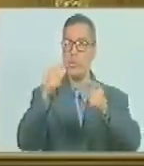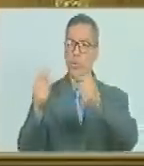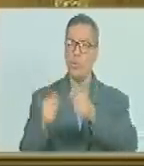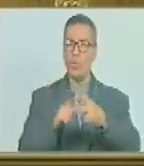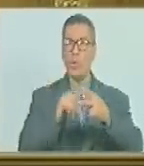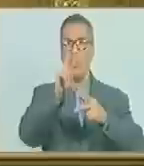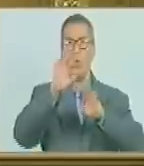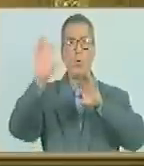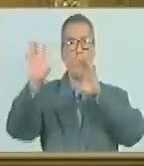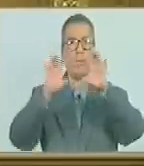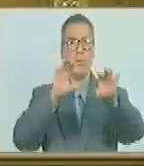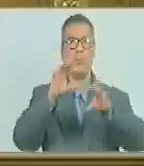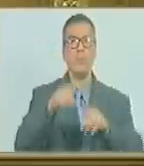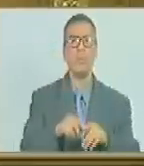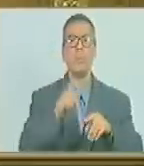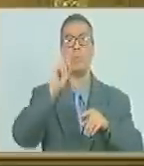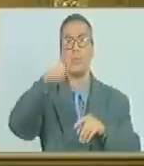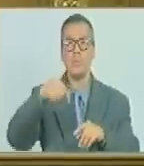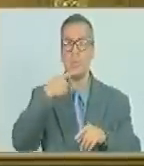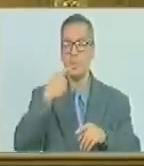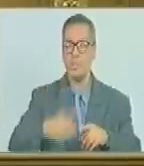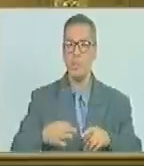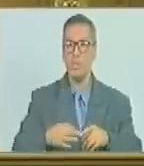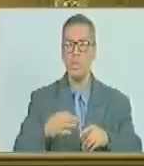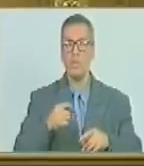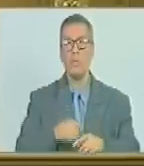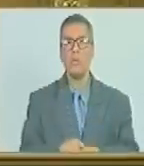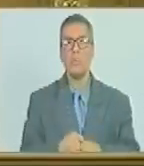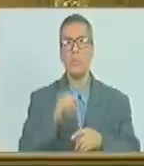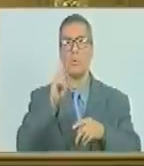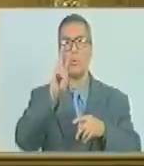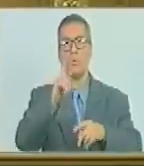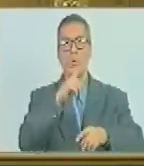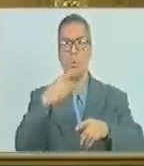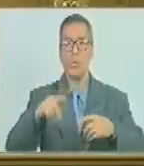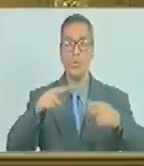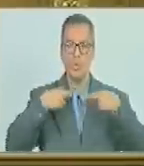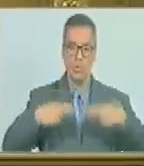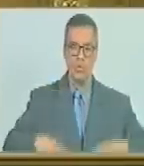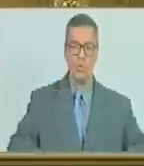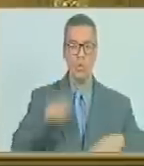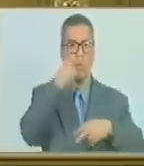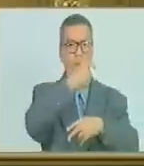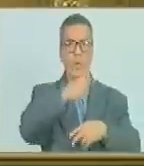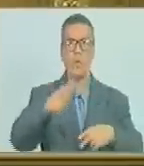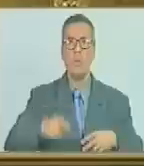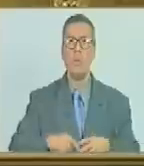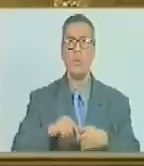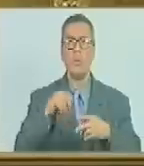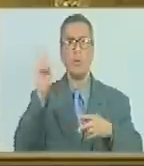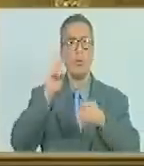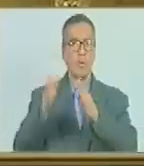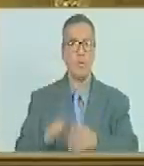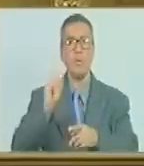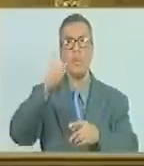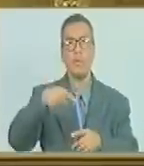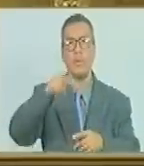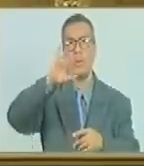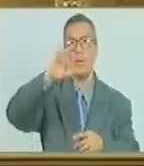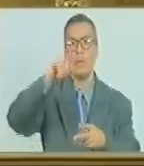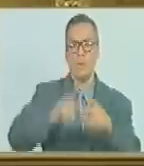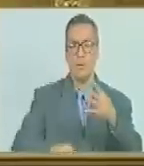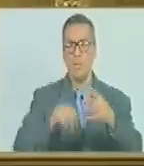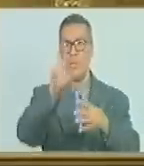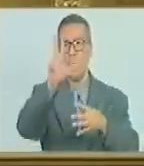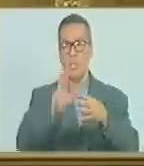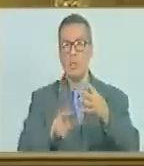entre ambas naciones, así como asegurar la plena garantía de los derechos humanos de los pueblos venezolano e iraní.